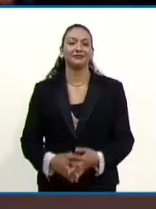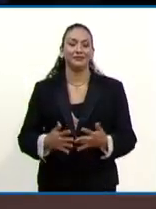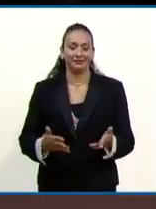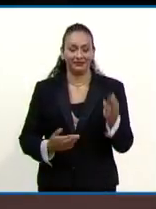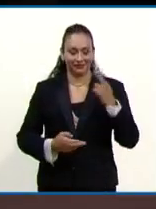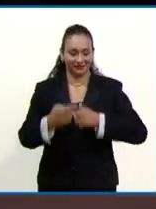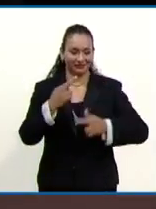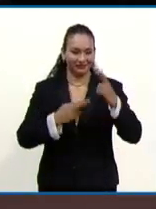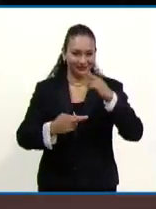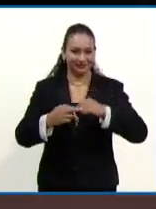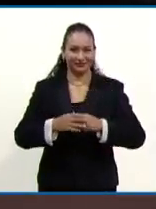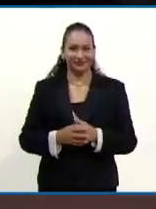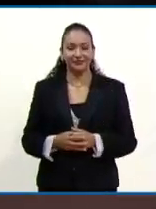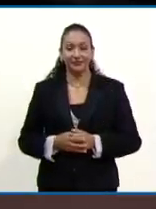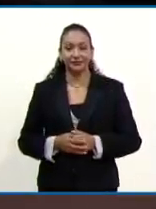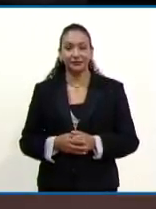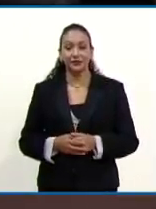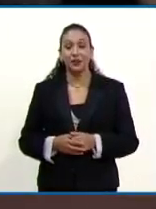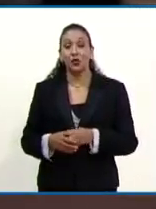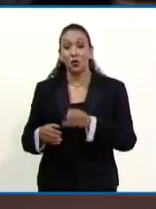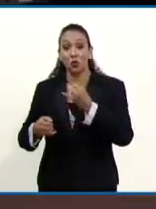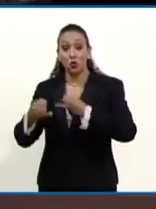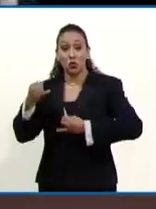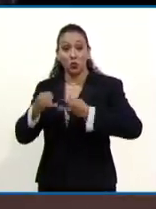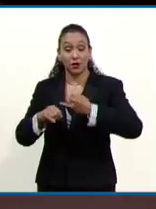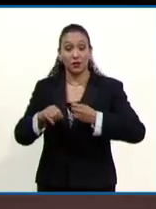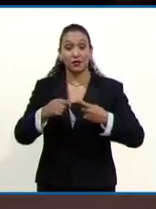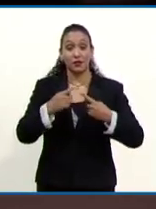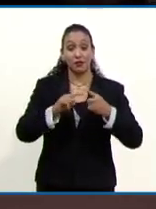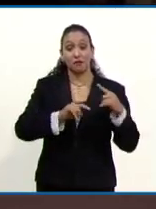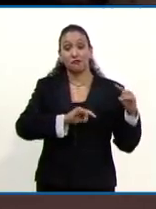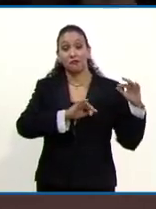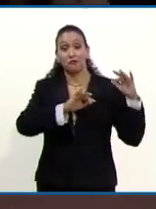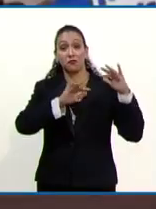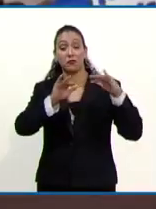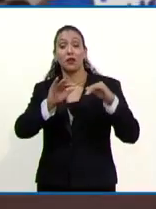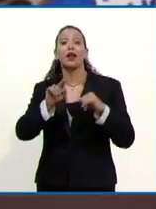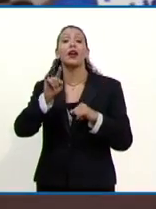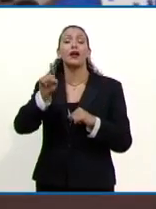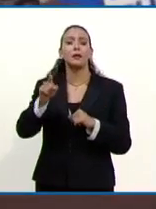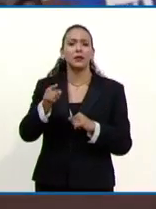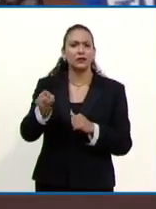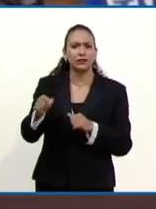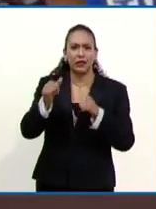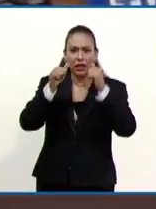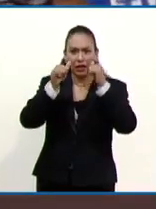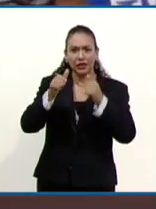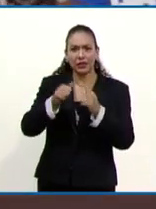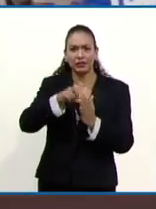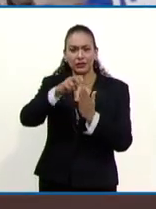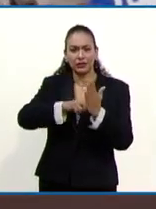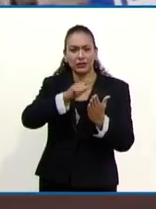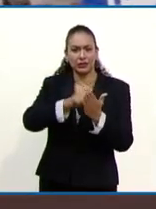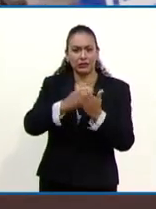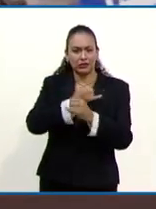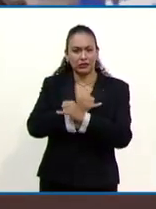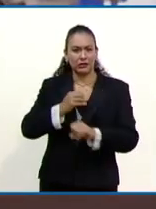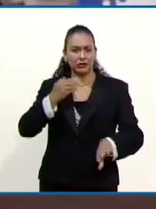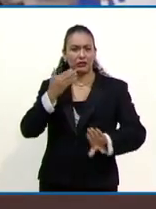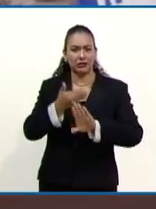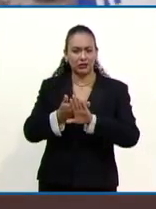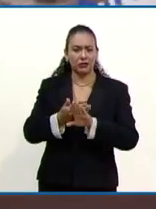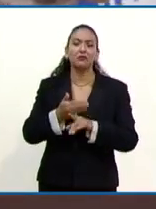Al regresar, juzgadores acudirán a instancias internacionales para denunciar ataques a la independencia